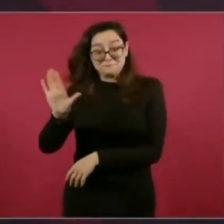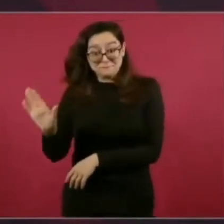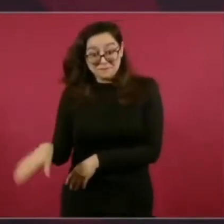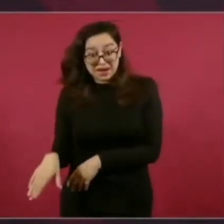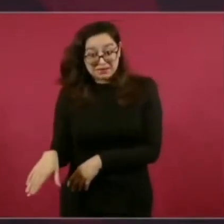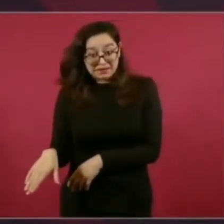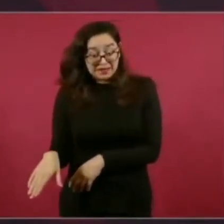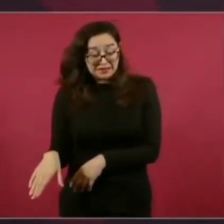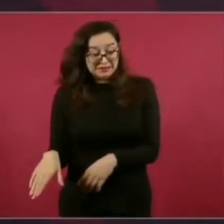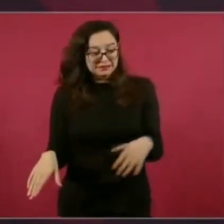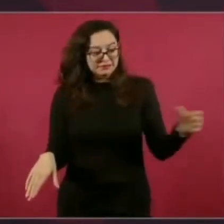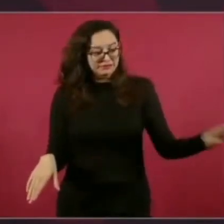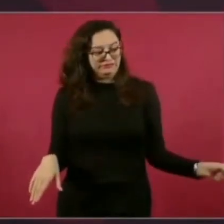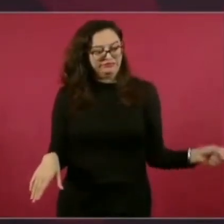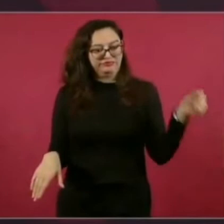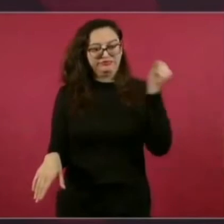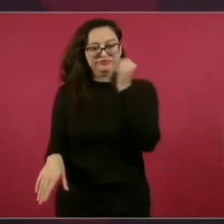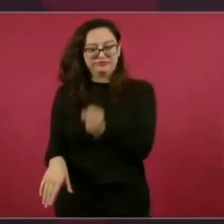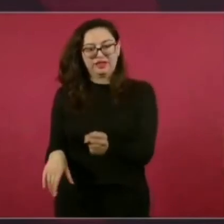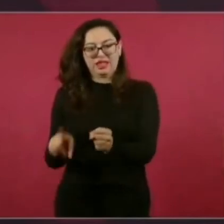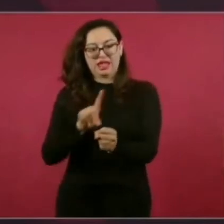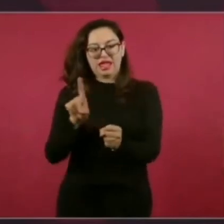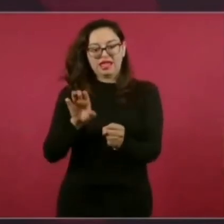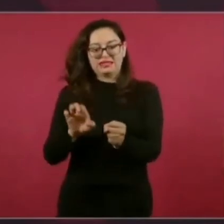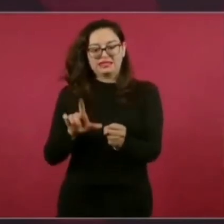imponen a Zedillo